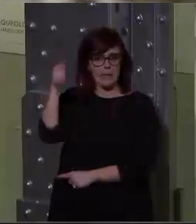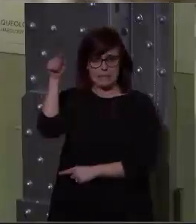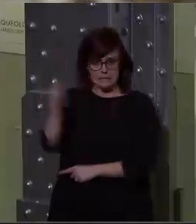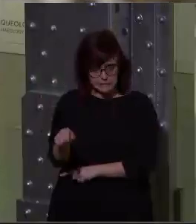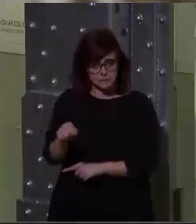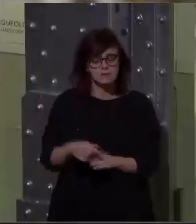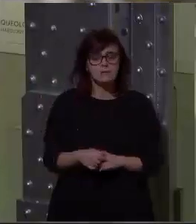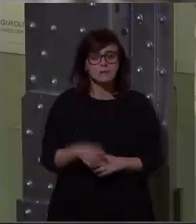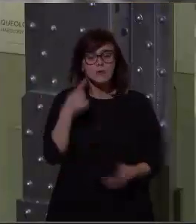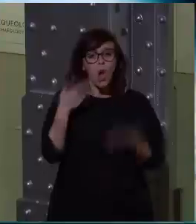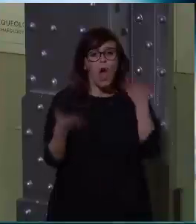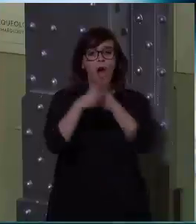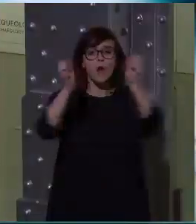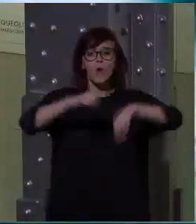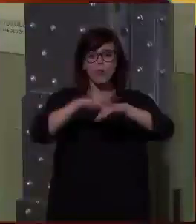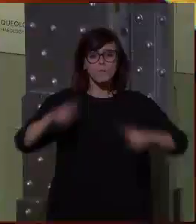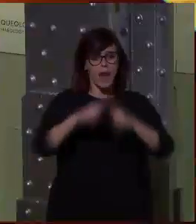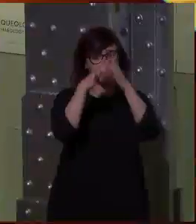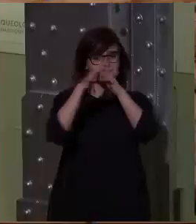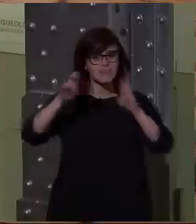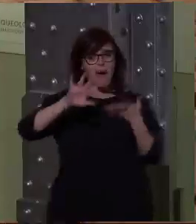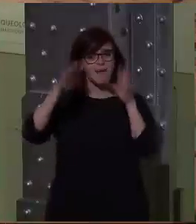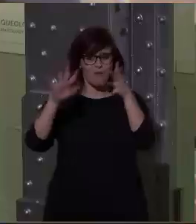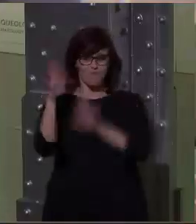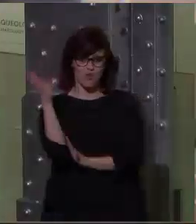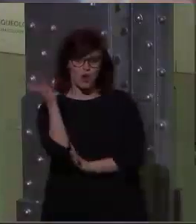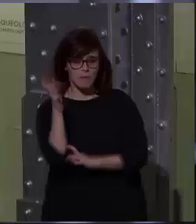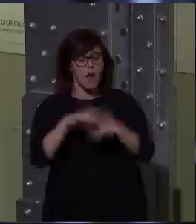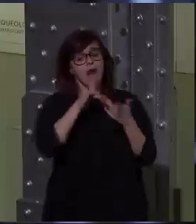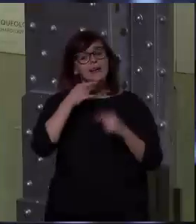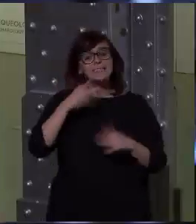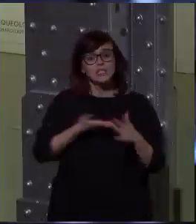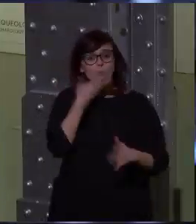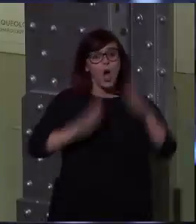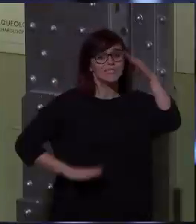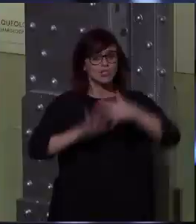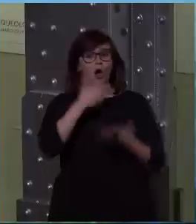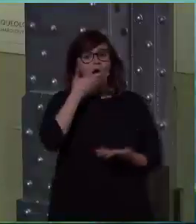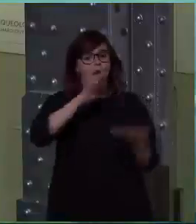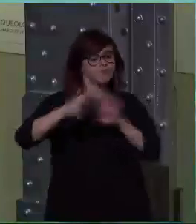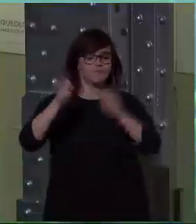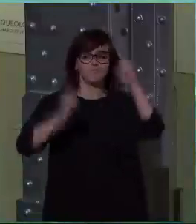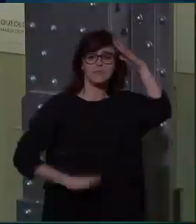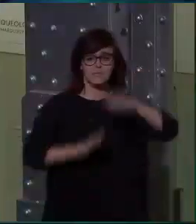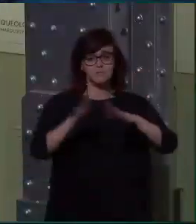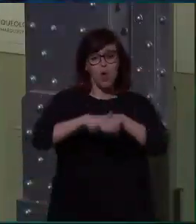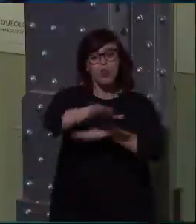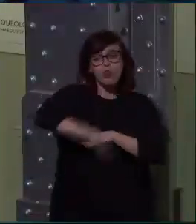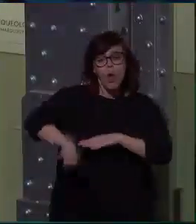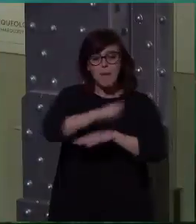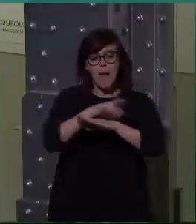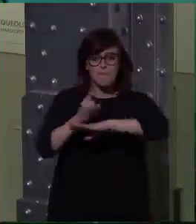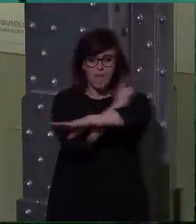Los acuerdos de París sobre cambio climático no han conseguido detener el calentamiento global. Estamos perdiendo las praderas de Posidonia. Es la planta